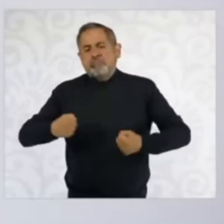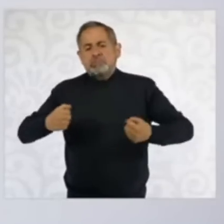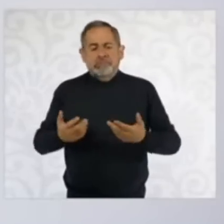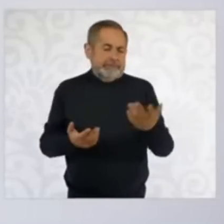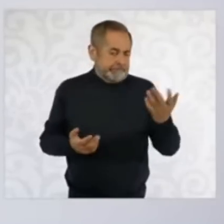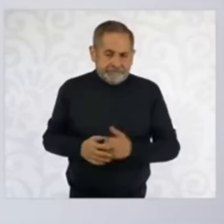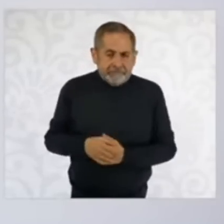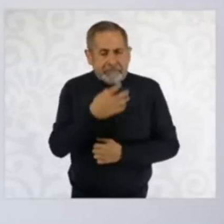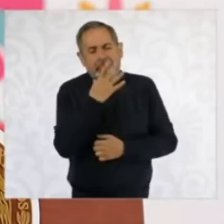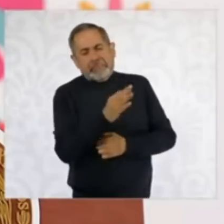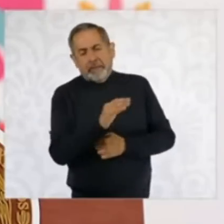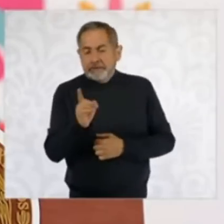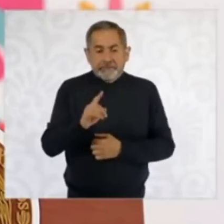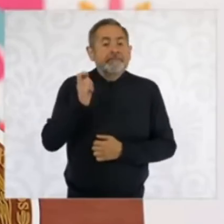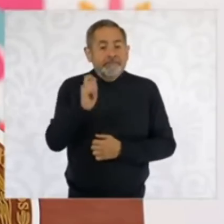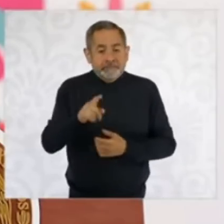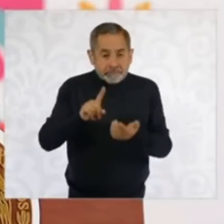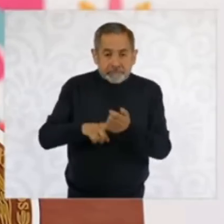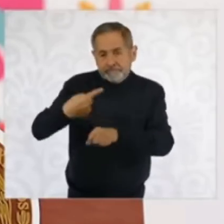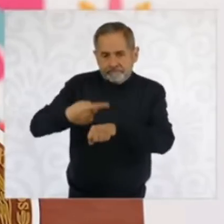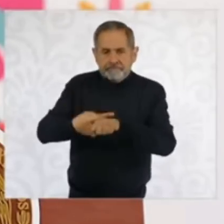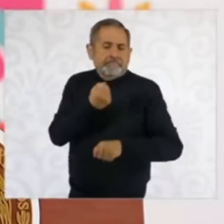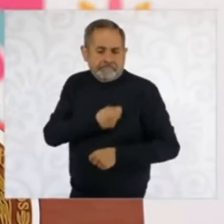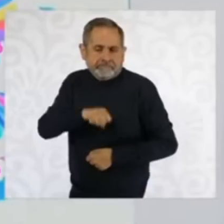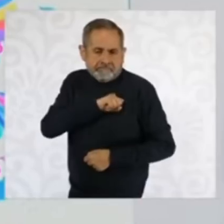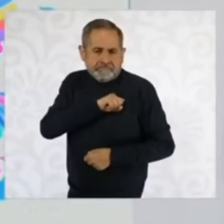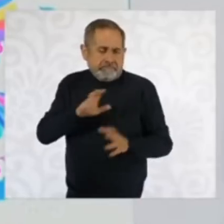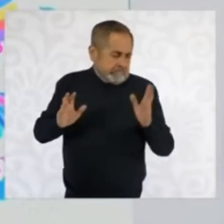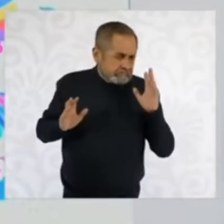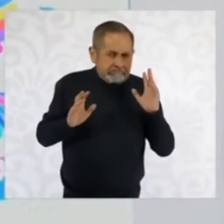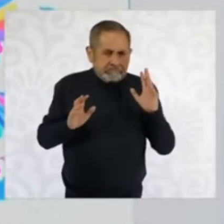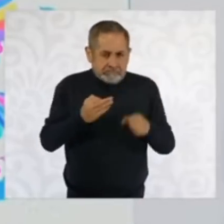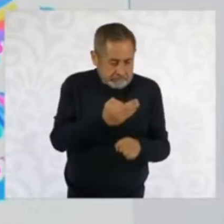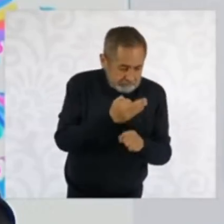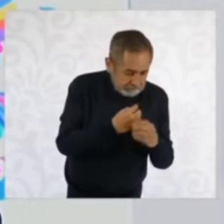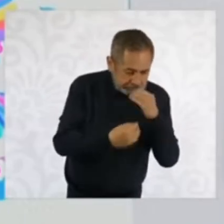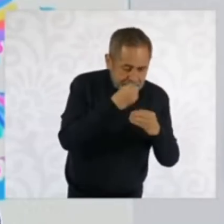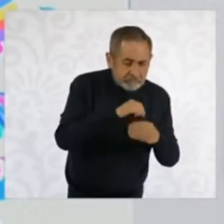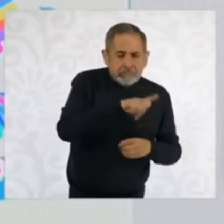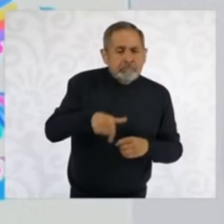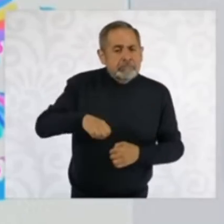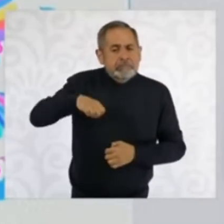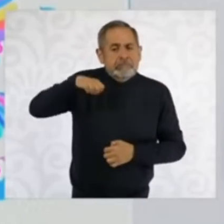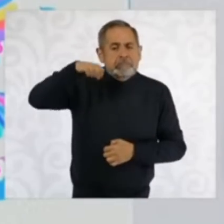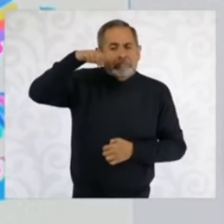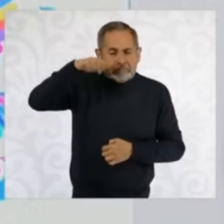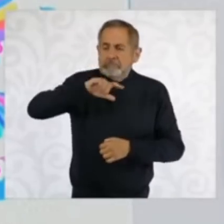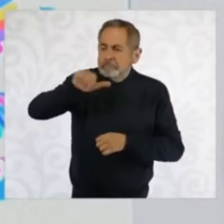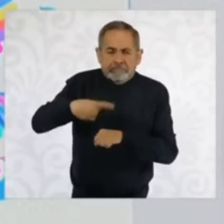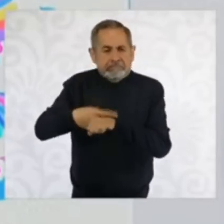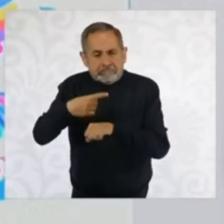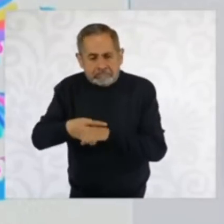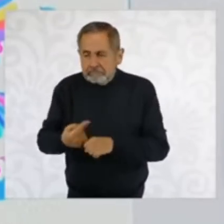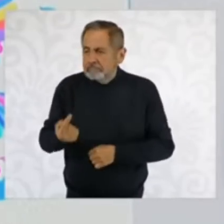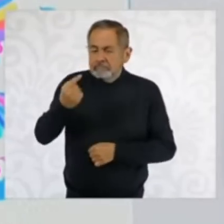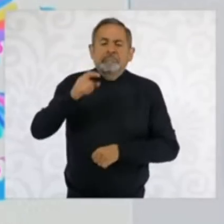es una situación que provoca daños a la salud, no solamente en el momento que puede hacerlo, sino en el mediano plazo, en el crecimiento